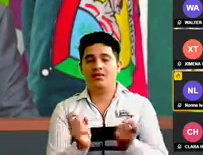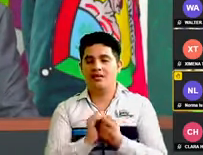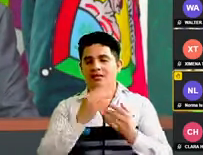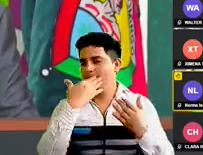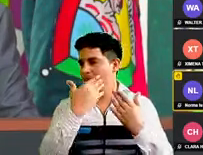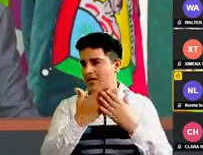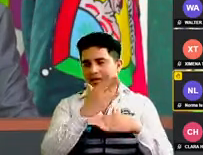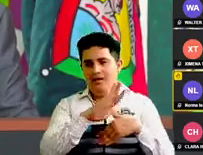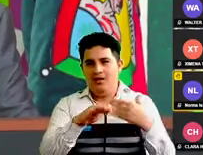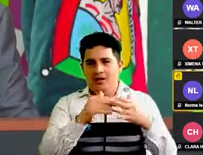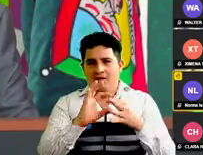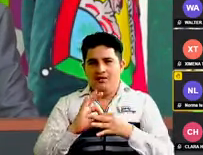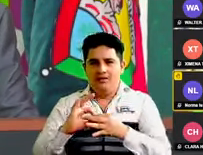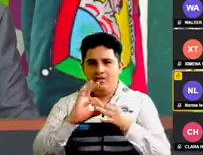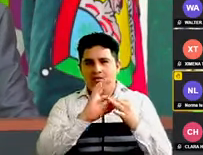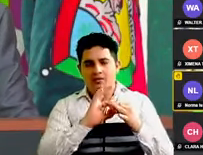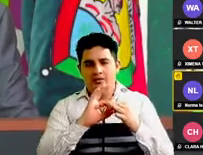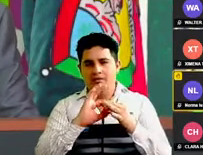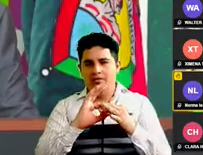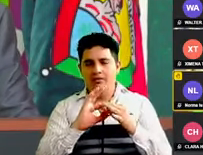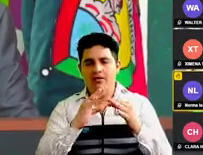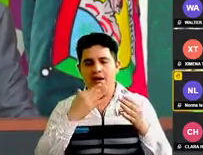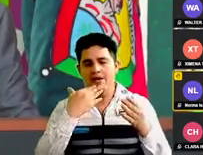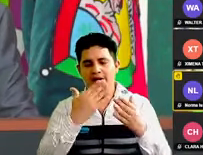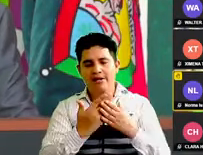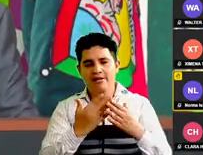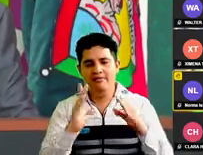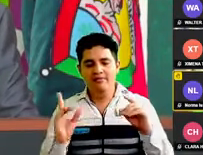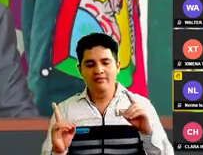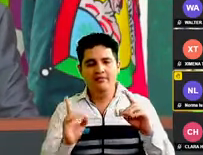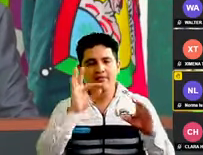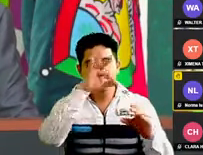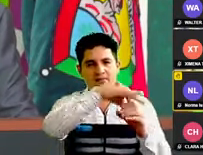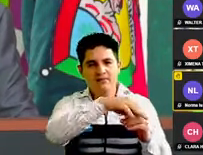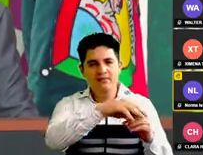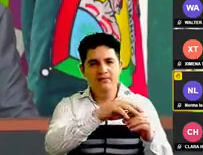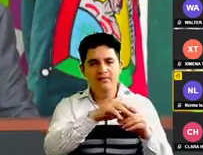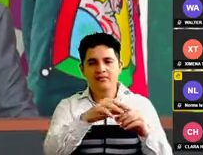me hicieron el favor de asistir.